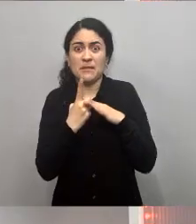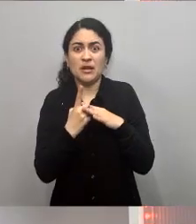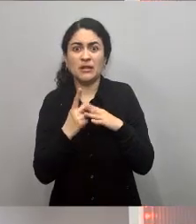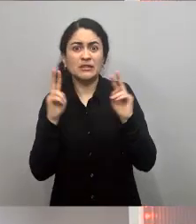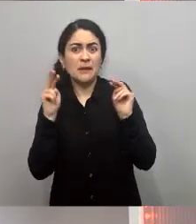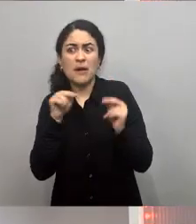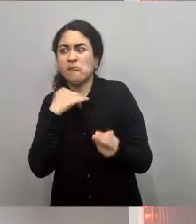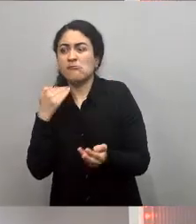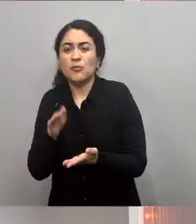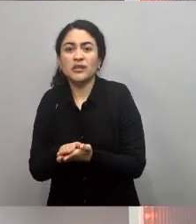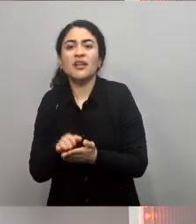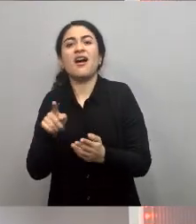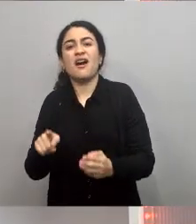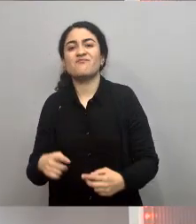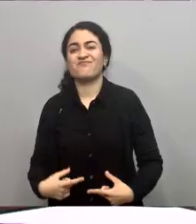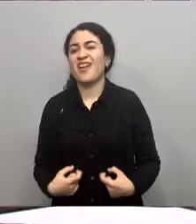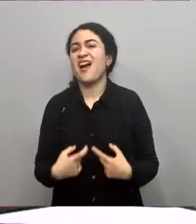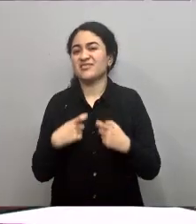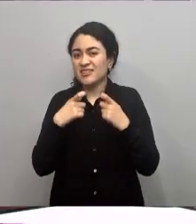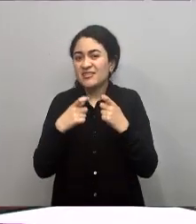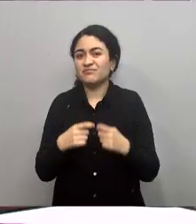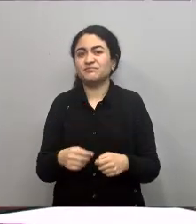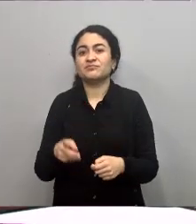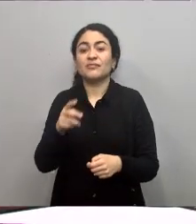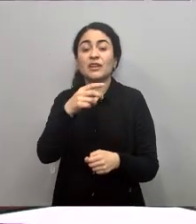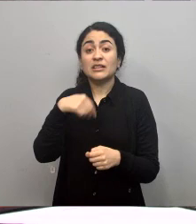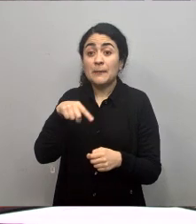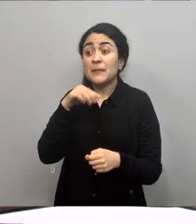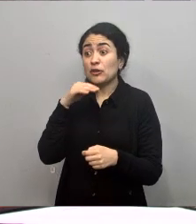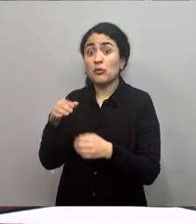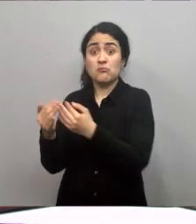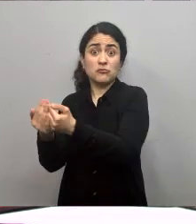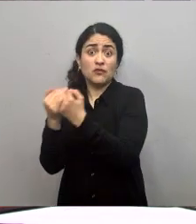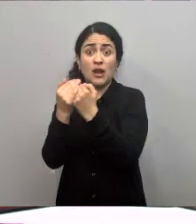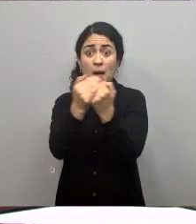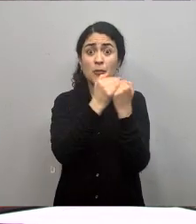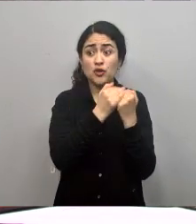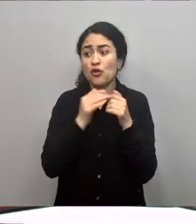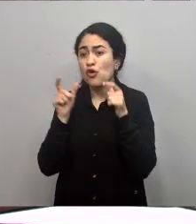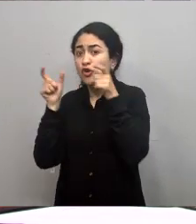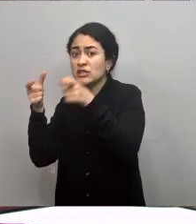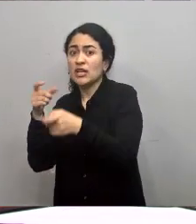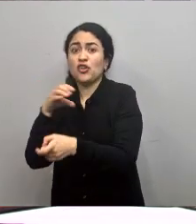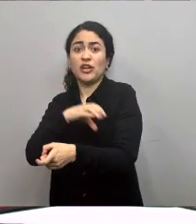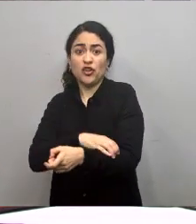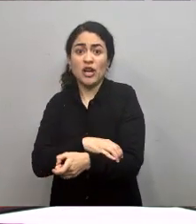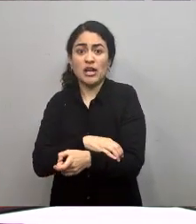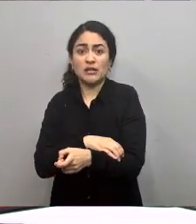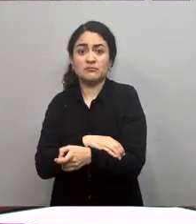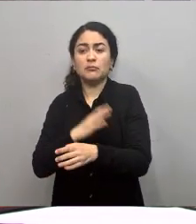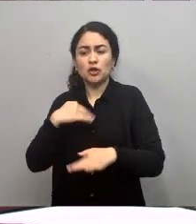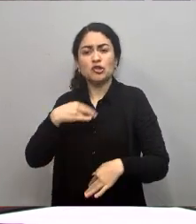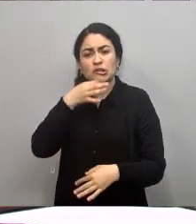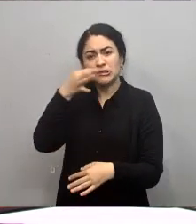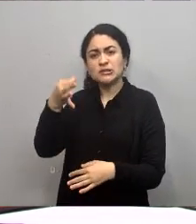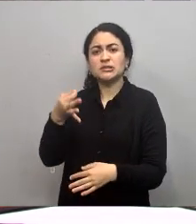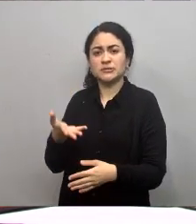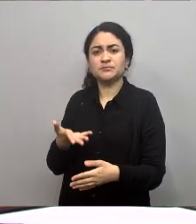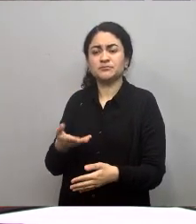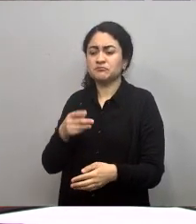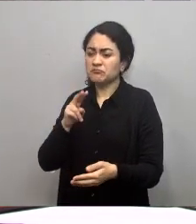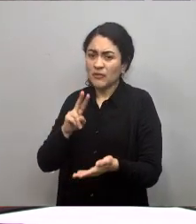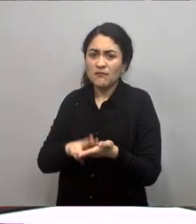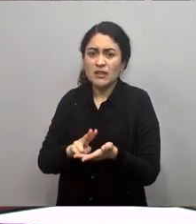cáncer. Y también pudimos contar, naturalmente, con el apoyo del resto de los consejeros regionales, pero uno tiene que decir las cosas por su nombre, y